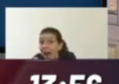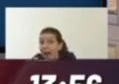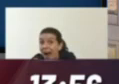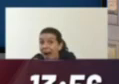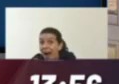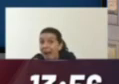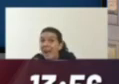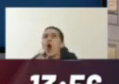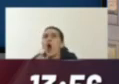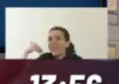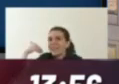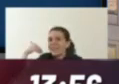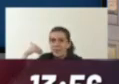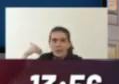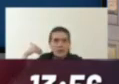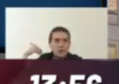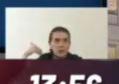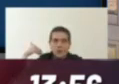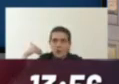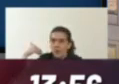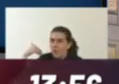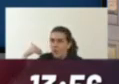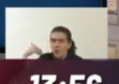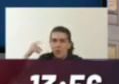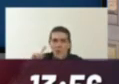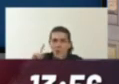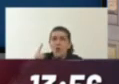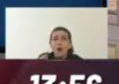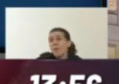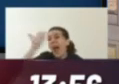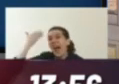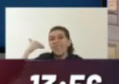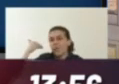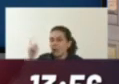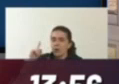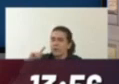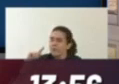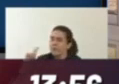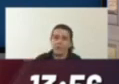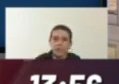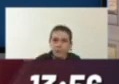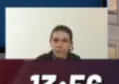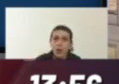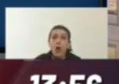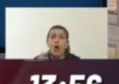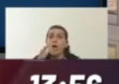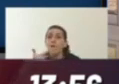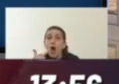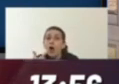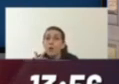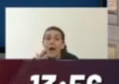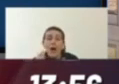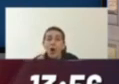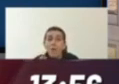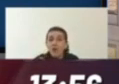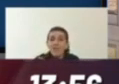que conocimos. No es esa habitualidad. Es otra. Es una habitualidad que nos obliga a preservarnos